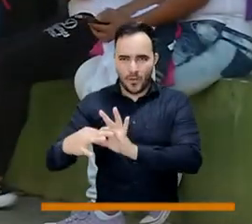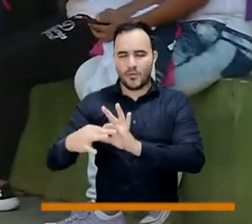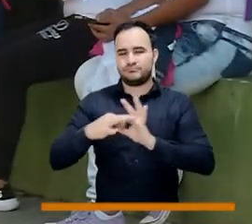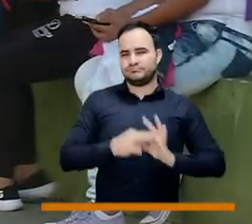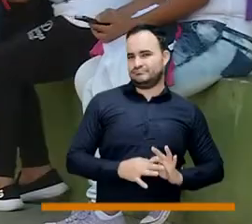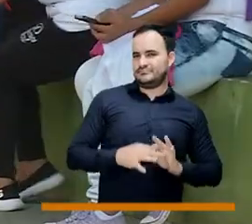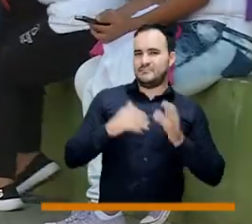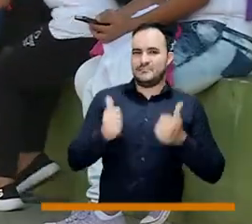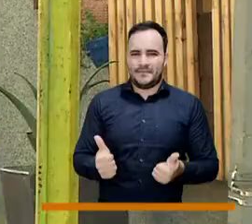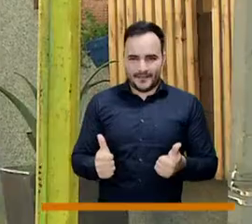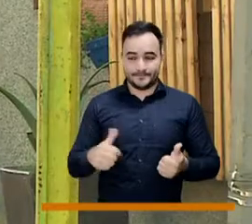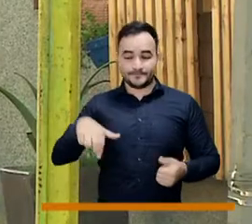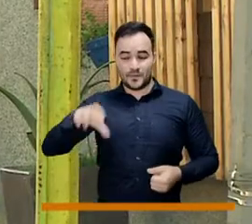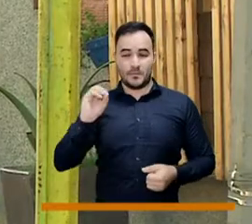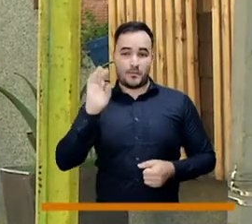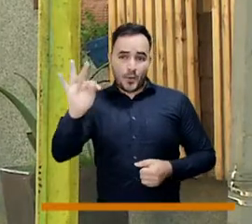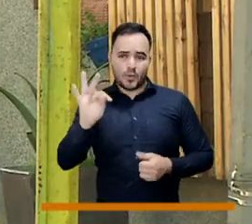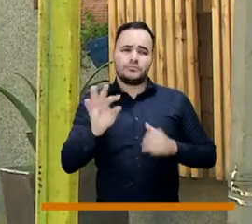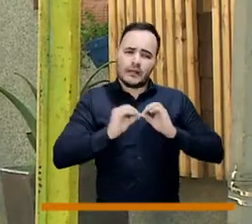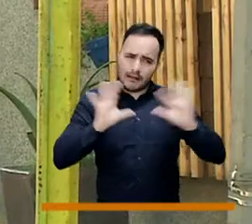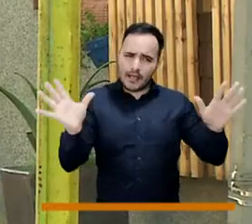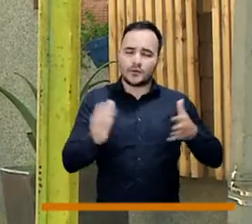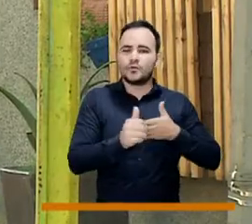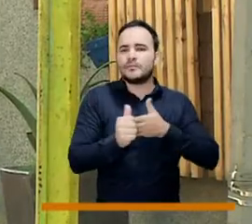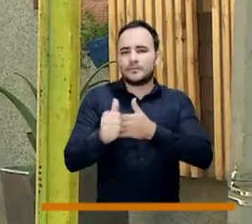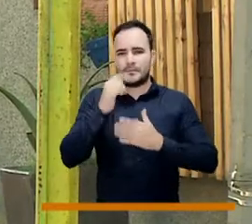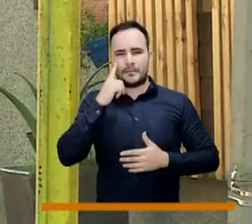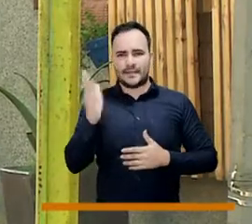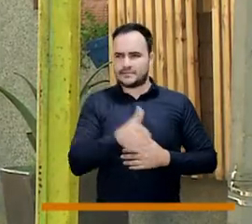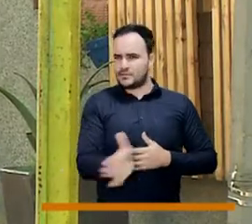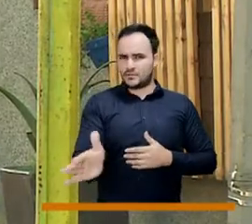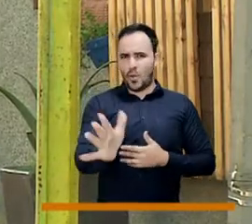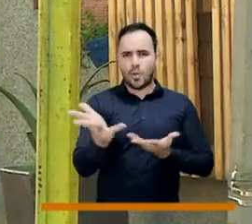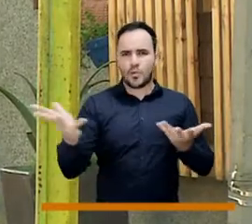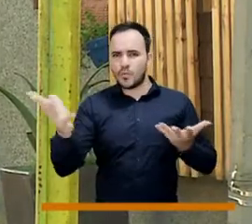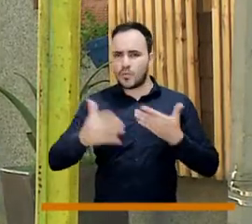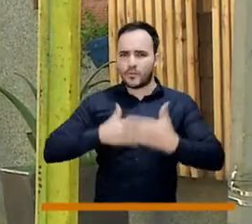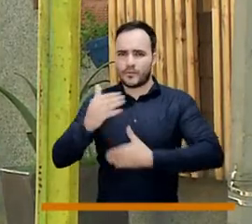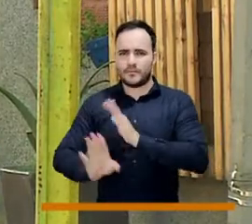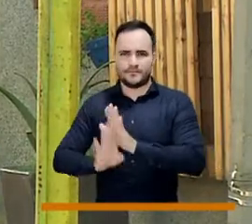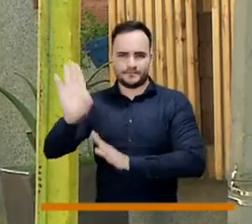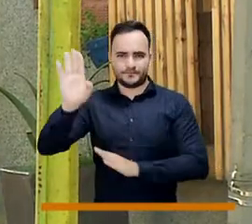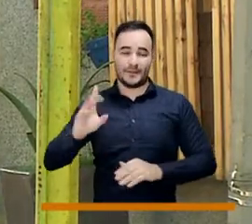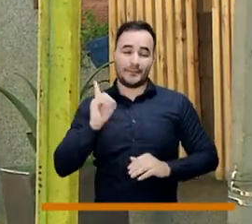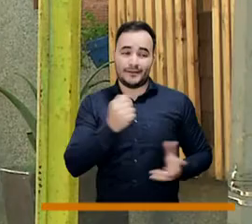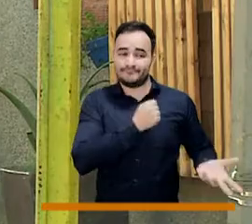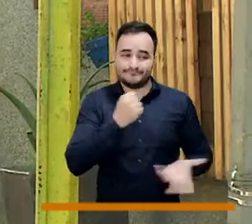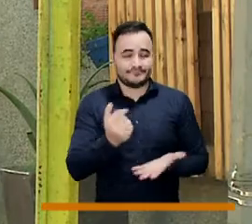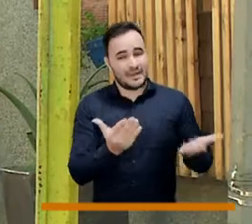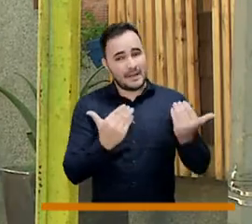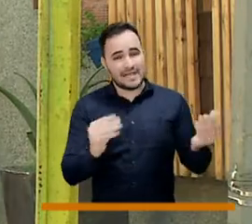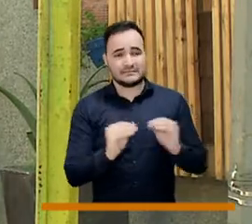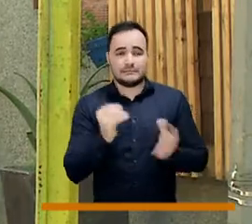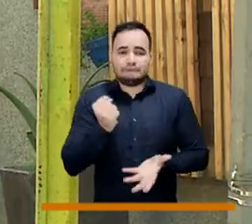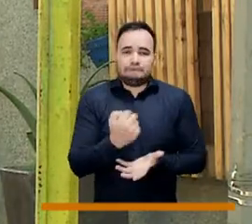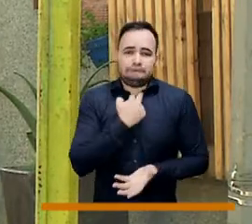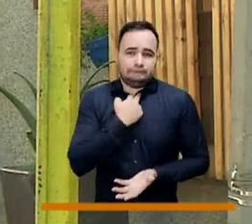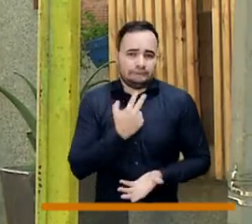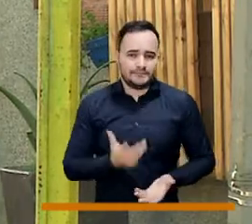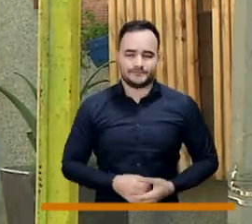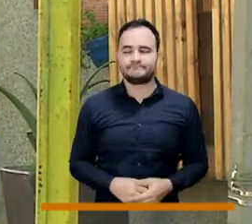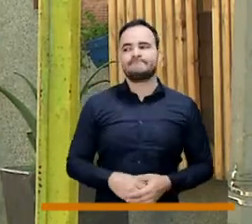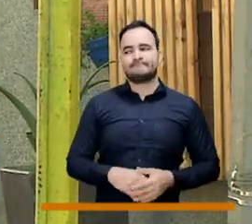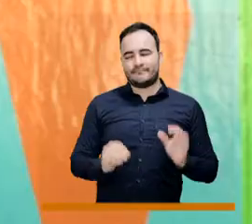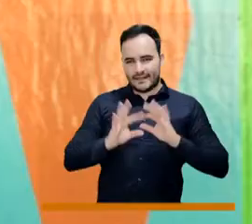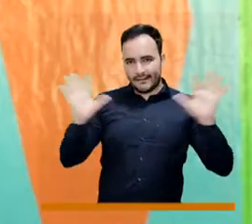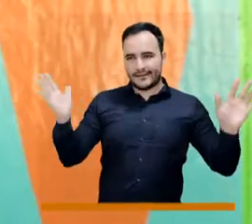el POT es una ruta, nos está diciendo qué está pasando, pero necesitamos presupuesto para poder invertir en corregimientos. Mejor dicho, falta